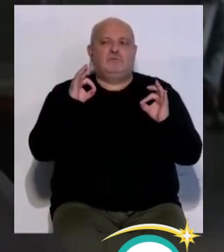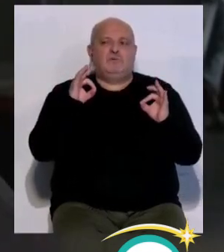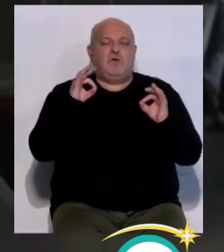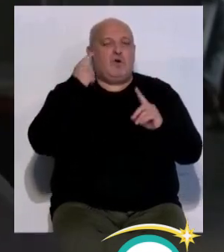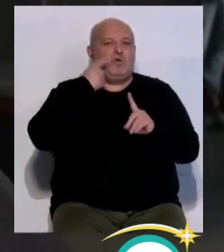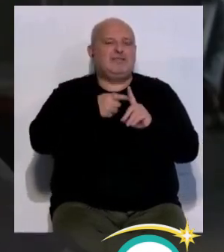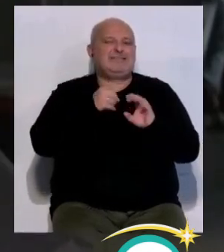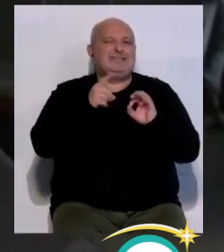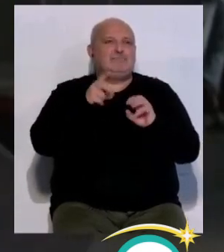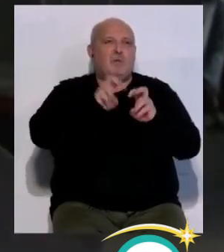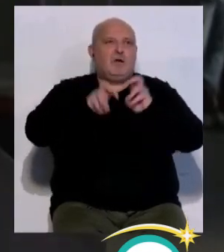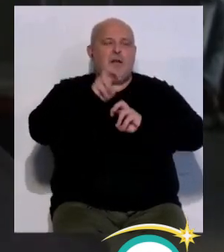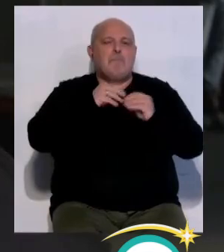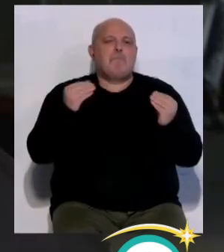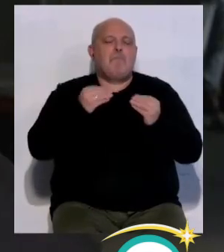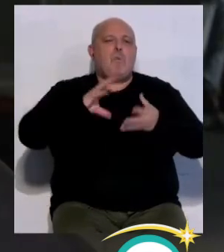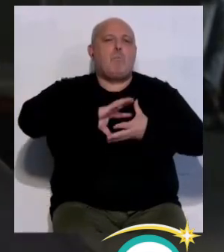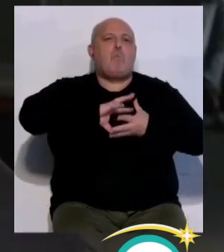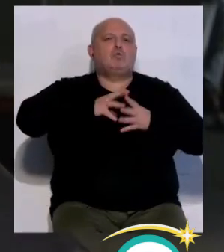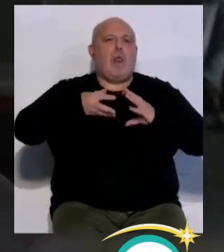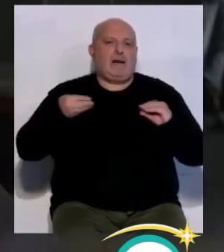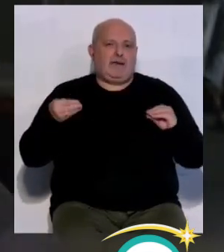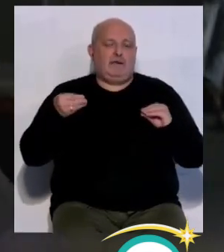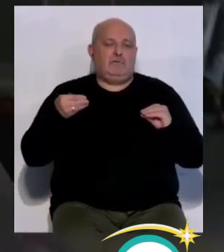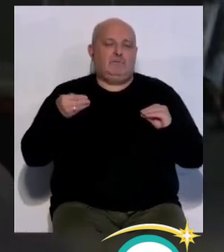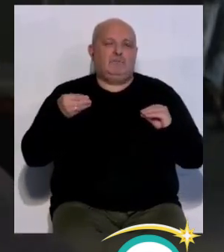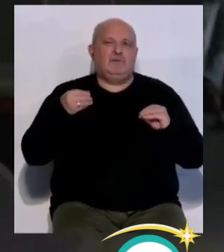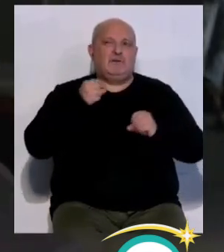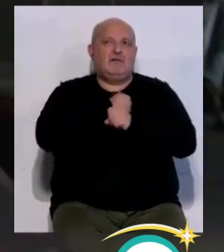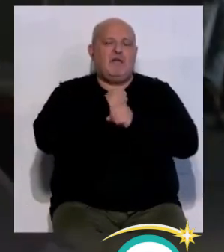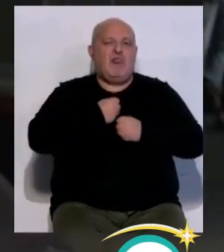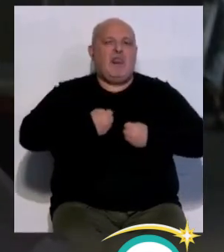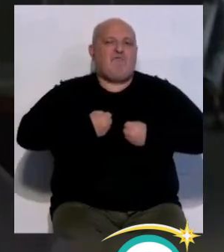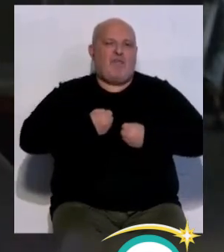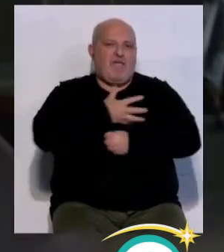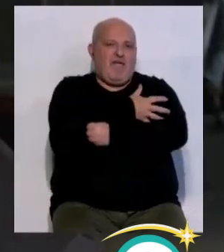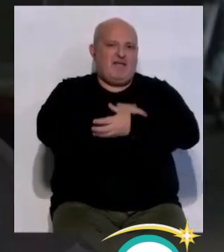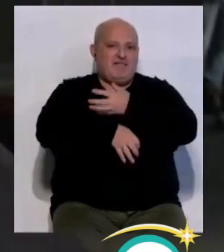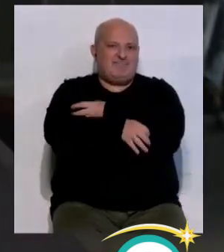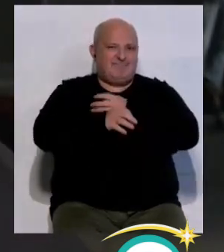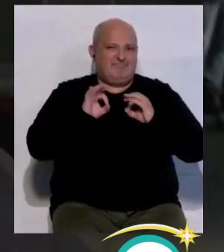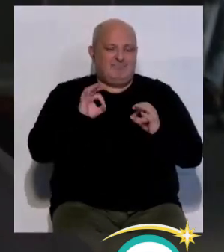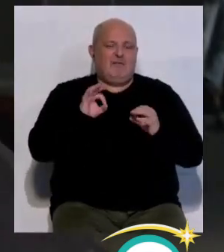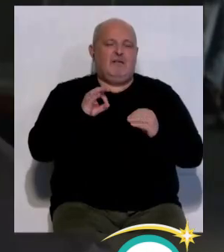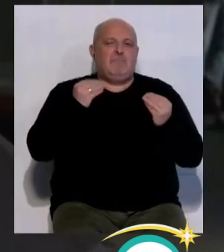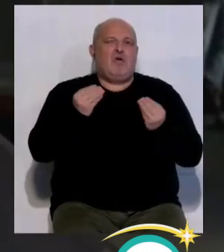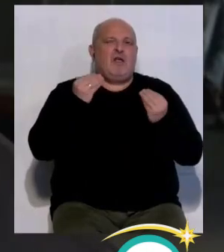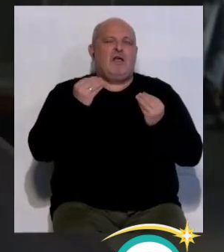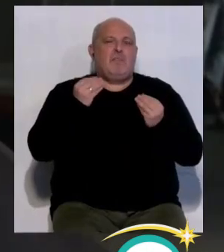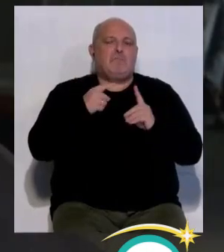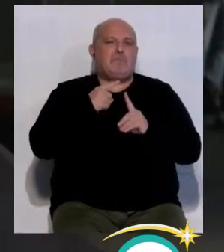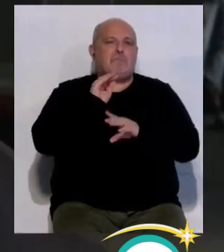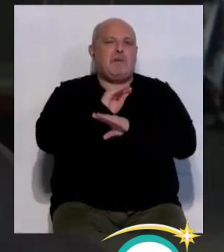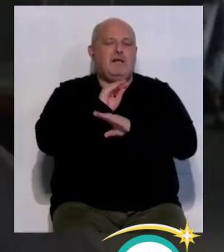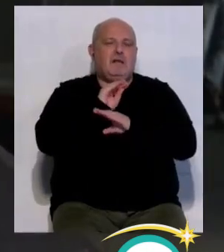el objetivo sea mejora de la musculatura, lo que se dice el trabajo de la fuerza, ¿vale? Mejora de la musculatura,